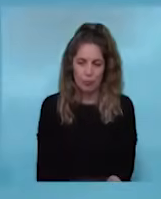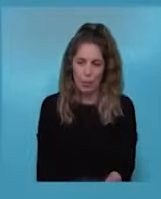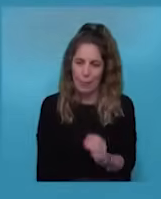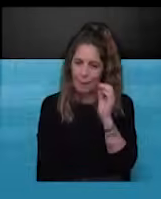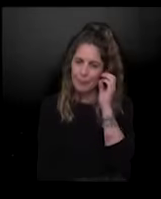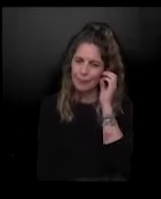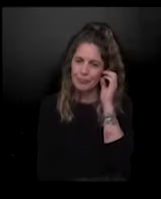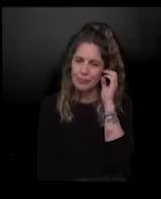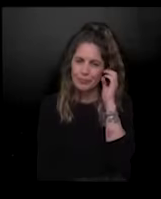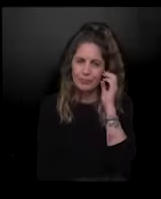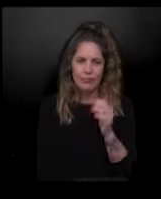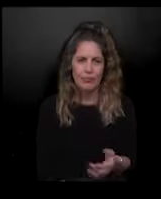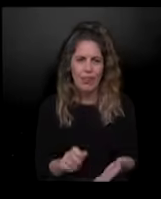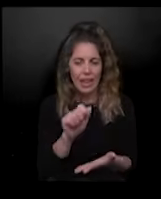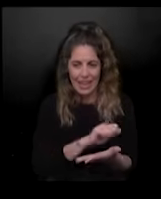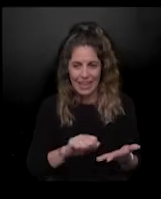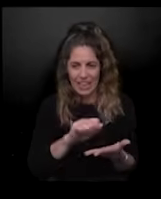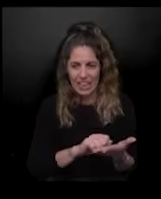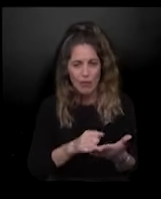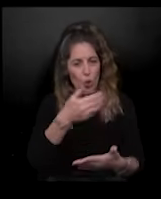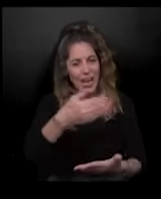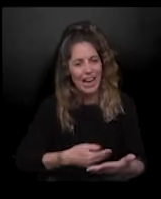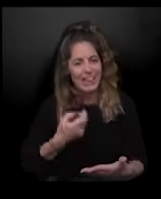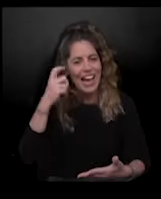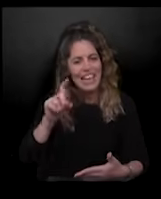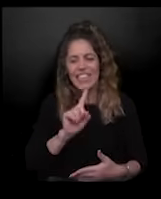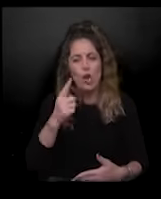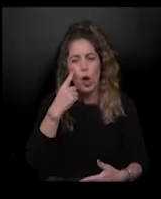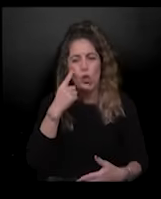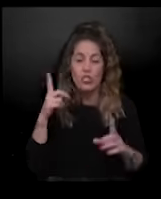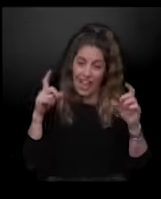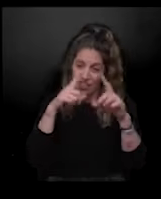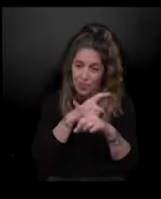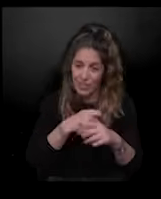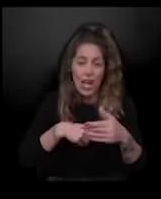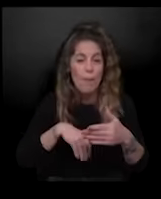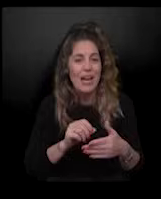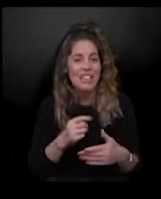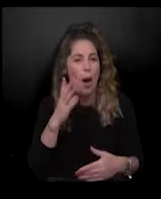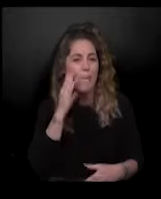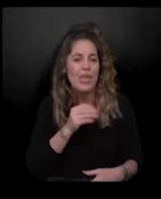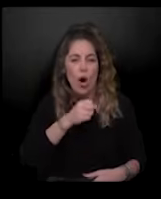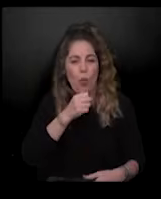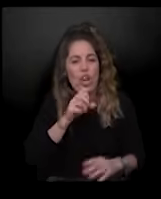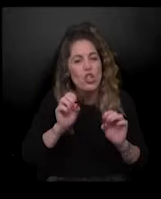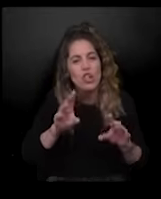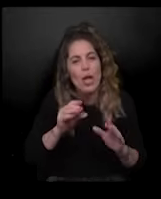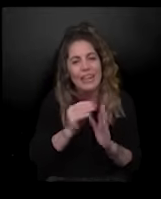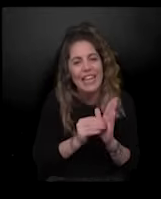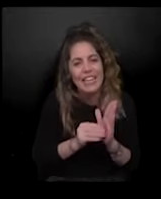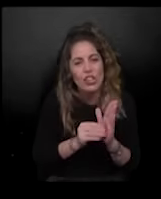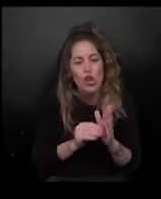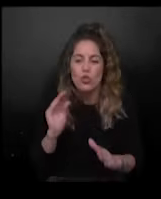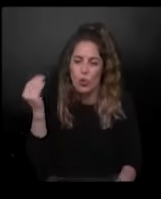ciudad escribir una carta a alguien que no conocí Es difícil más a mi abuelo del cual Solo queda registro de